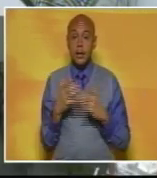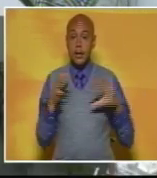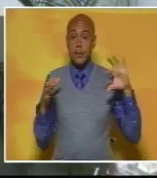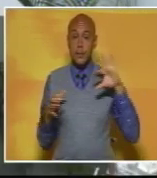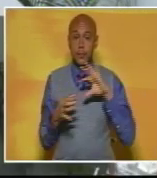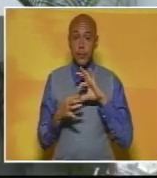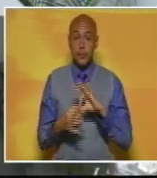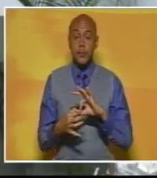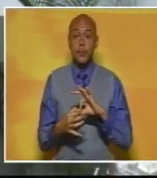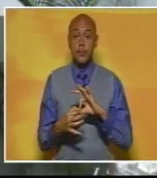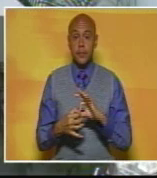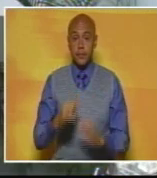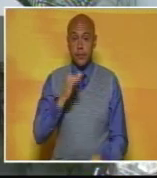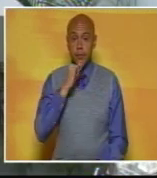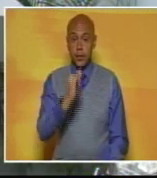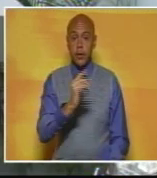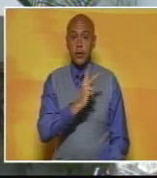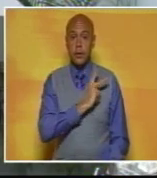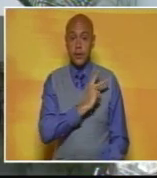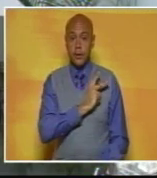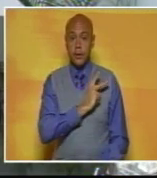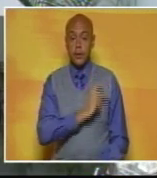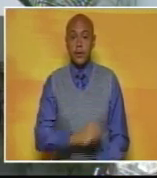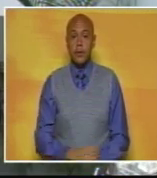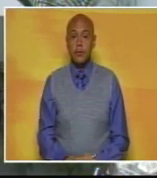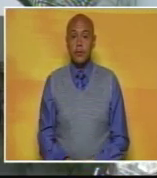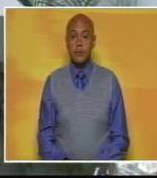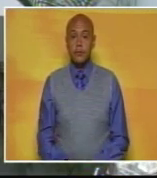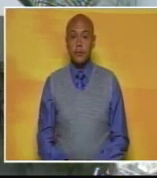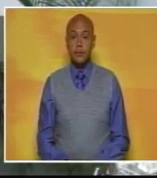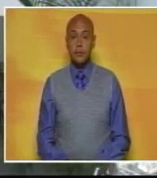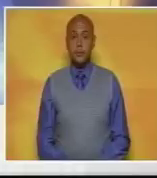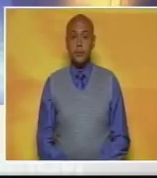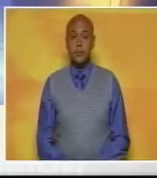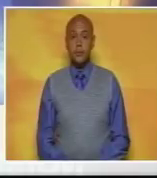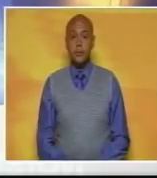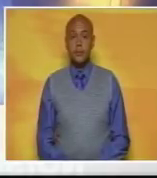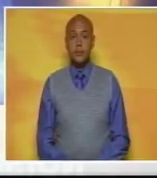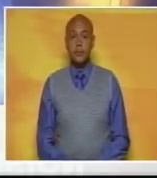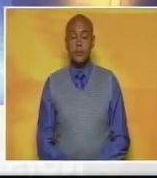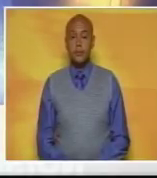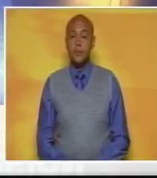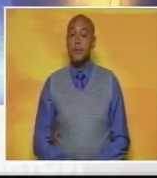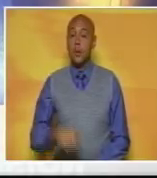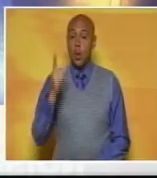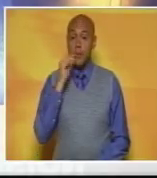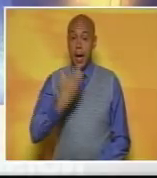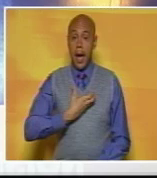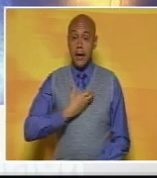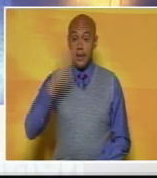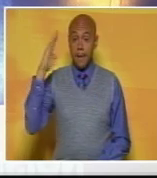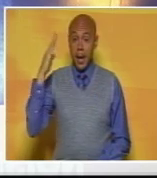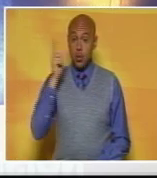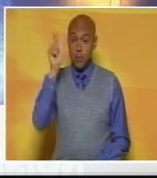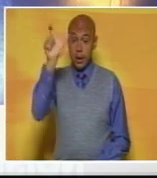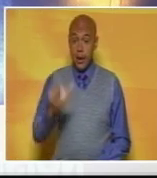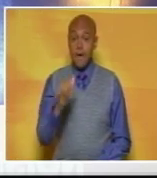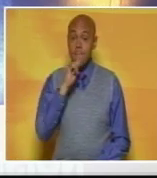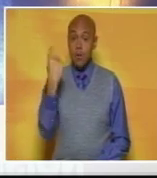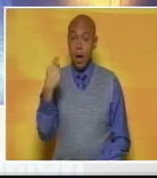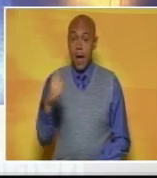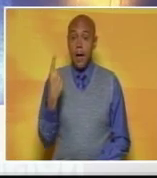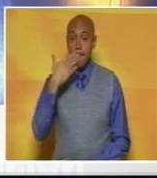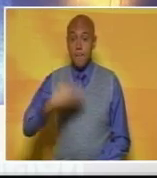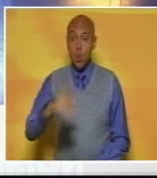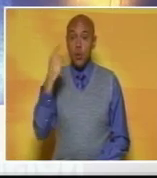con Chuspa 102.9, Orlefran Amaya, Noticiero Venevisión. El alcalde de Baruta, Darwin González, anunció que